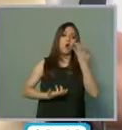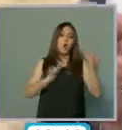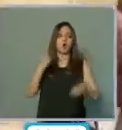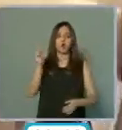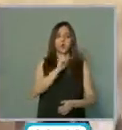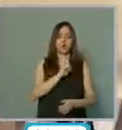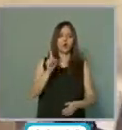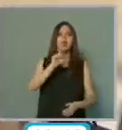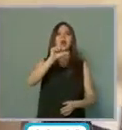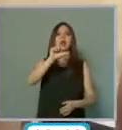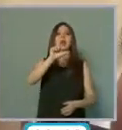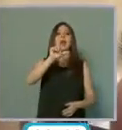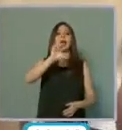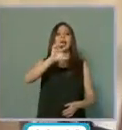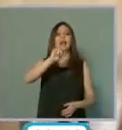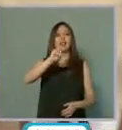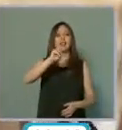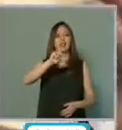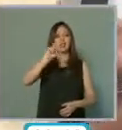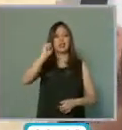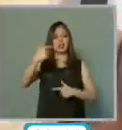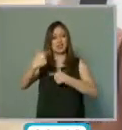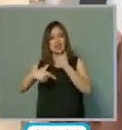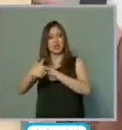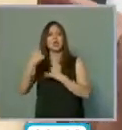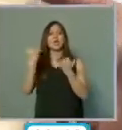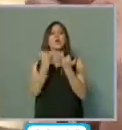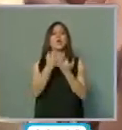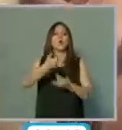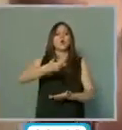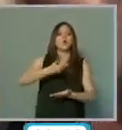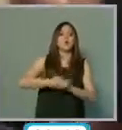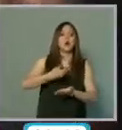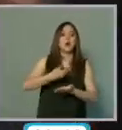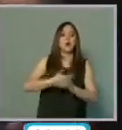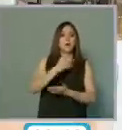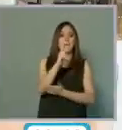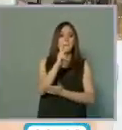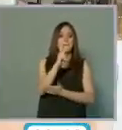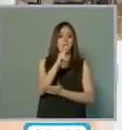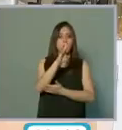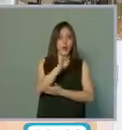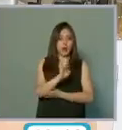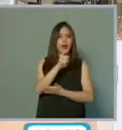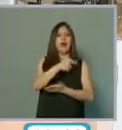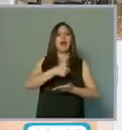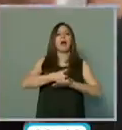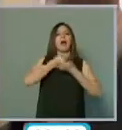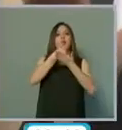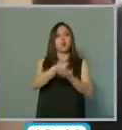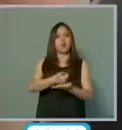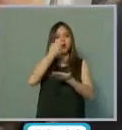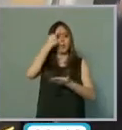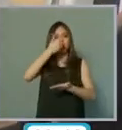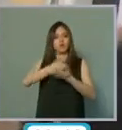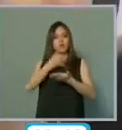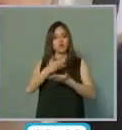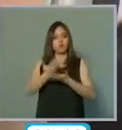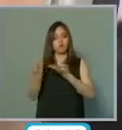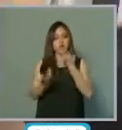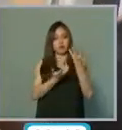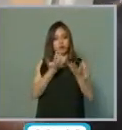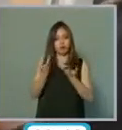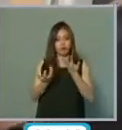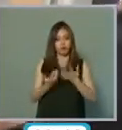los lácteos de nuestra bechamel, la humedad de nuestros purés, le va a dar humedad para que se cocinen, ¿ok?